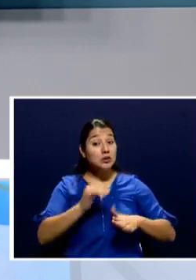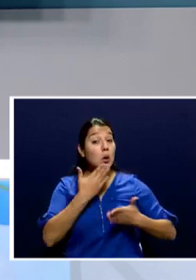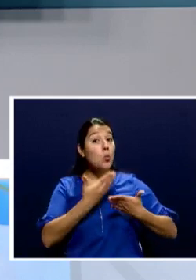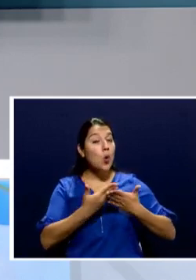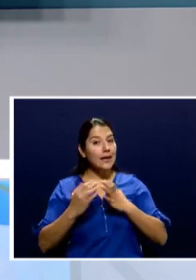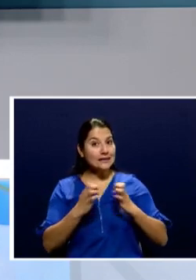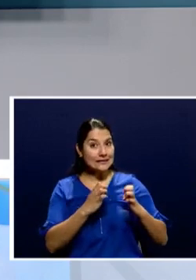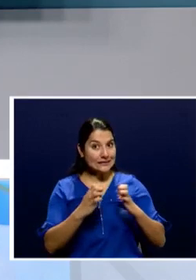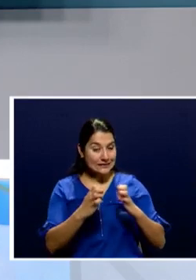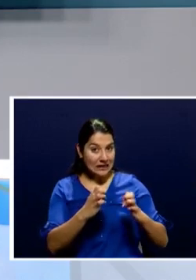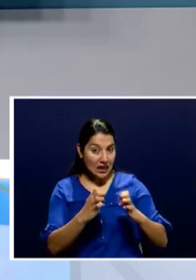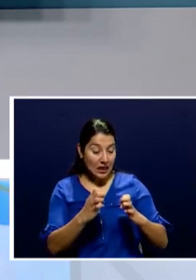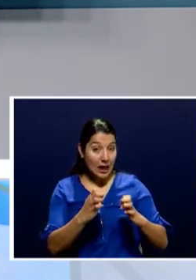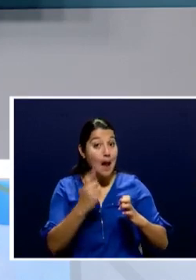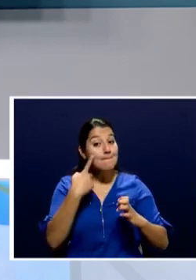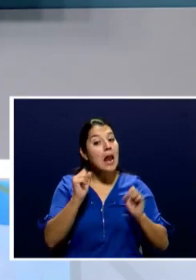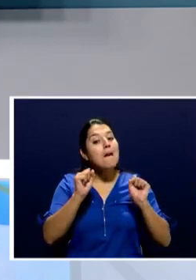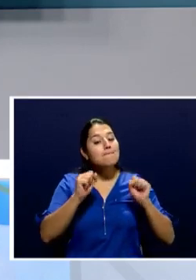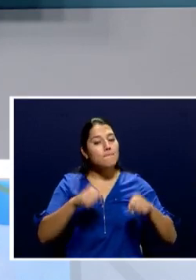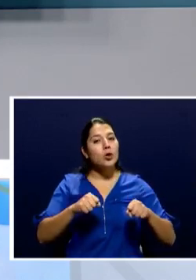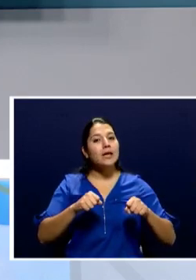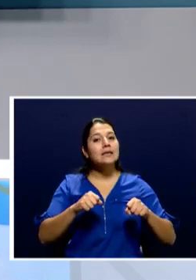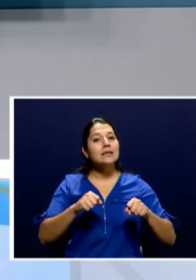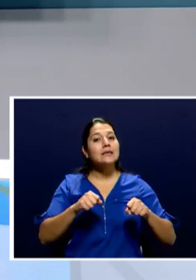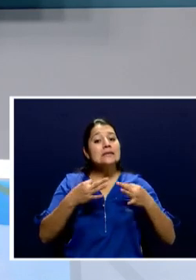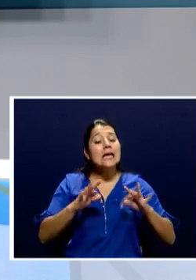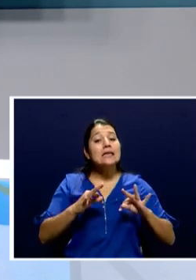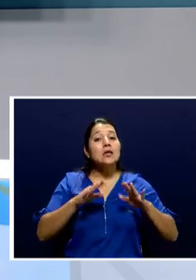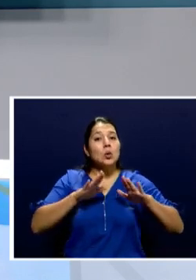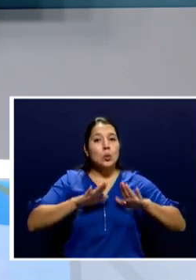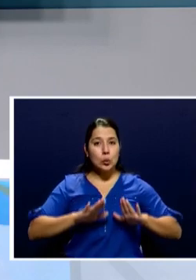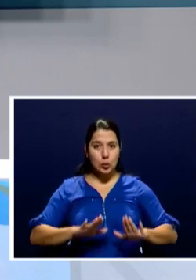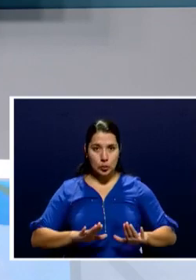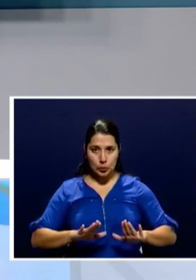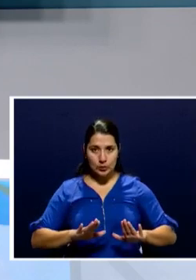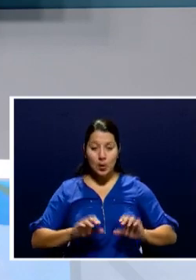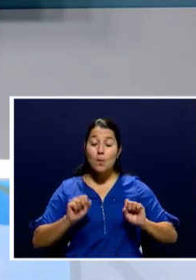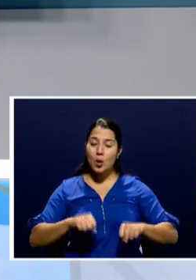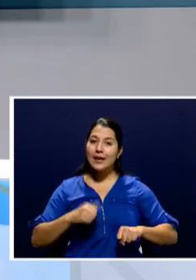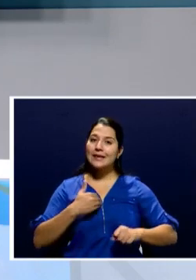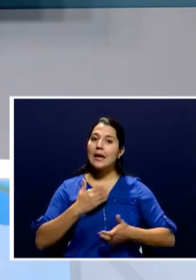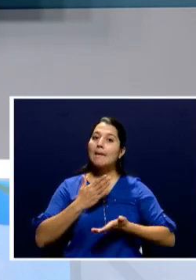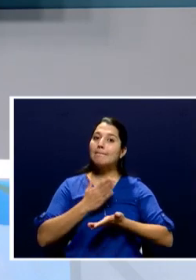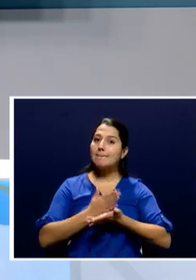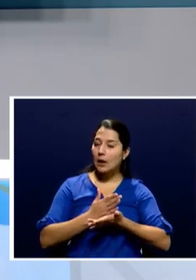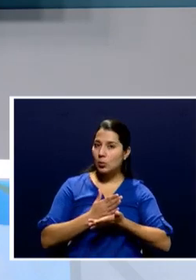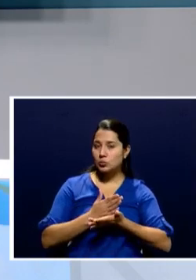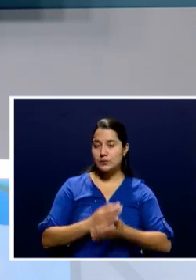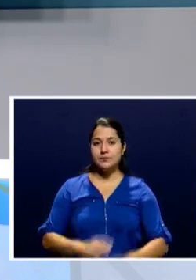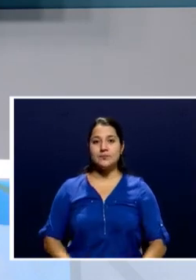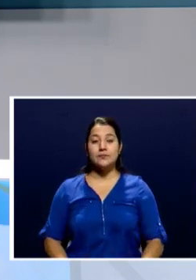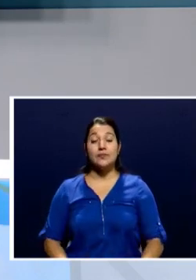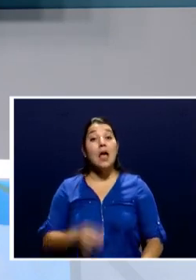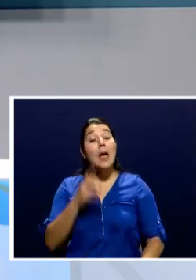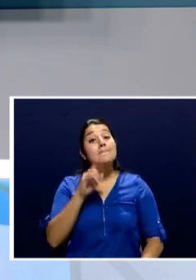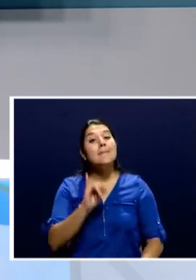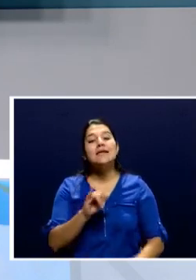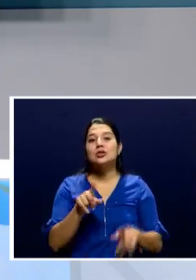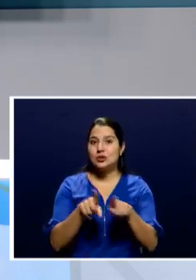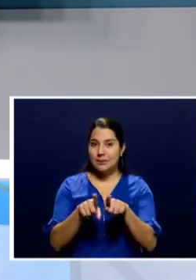estrategia para bajar un cambio, tomarse una pausa. Justamente para eso